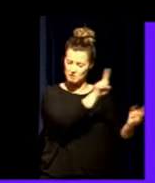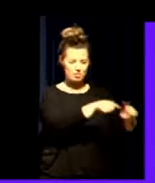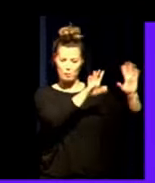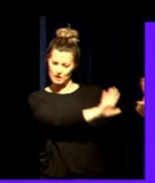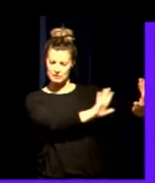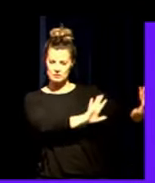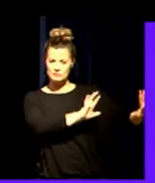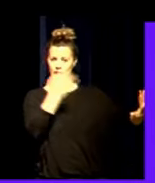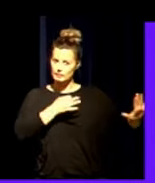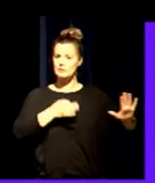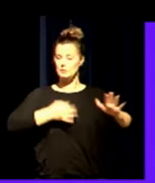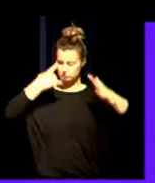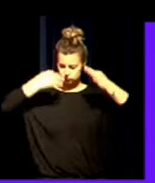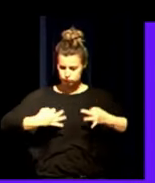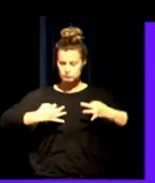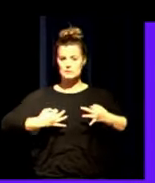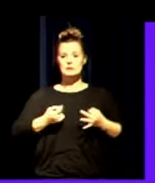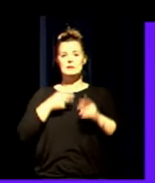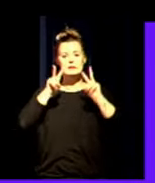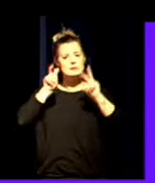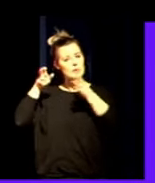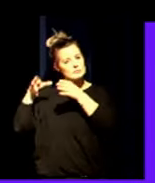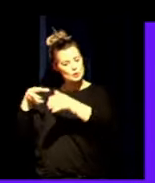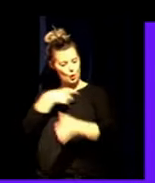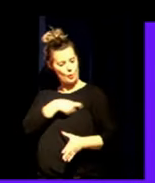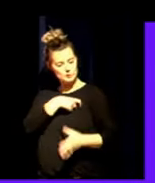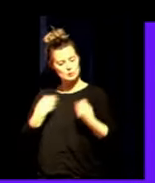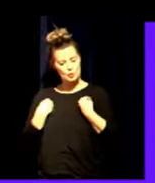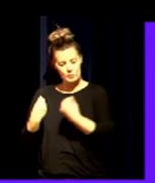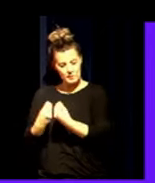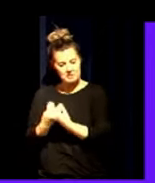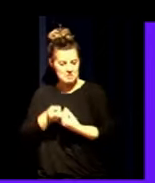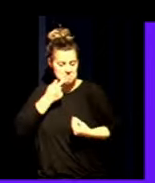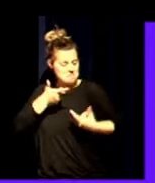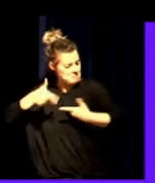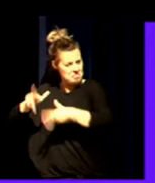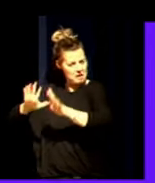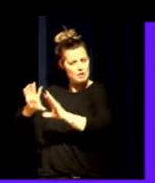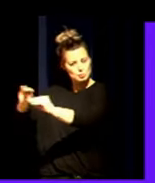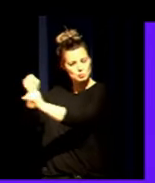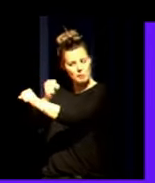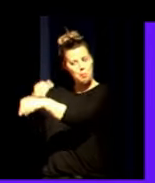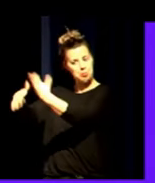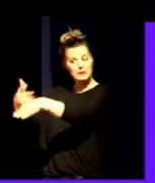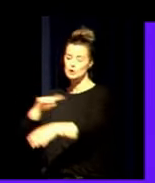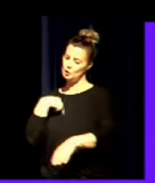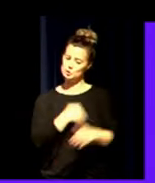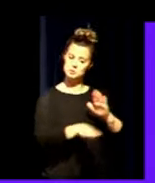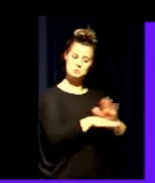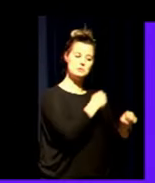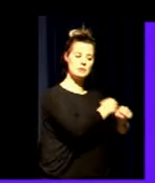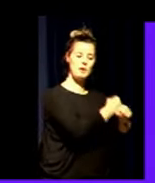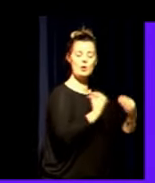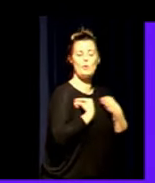mantener, tenemos que mantener la comisión de convivencia, mantengámosla entretenida en lo que está haciendo, mientras que nosotros trabajamos